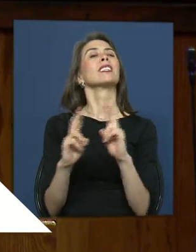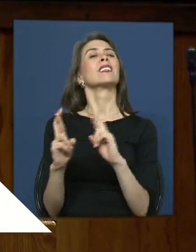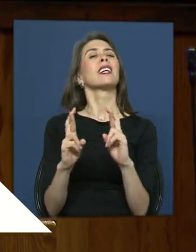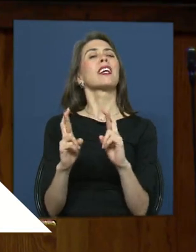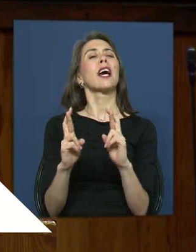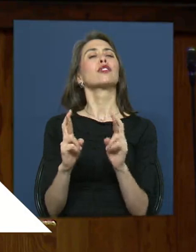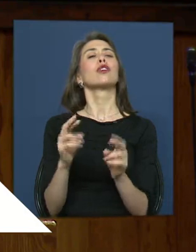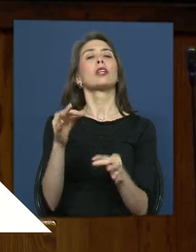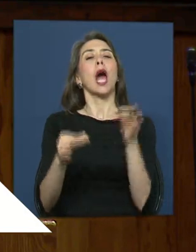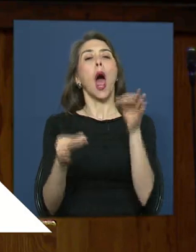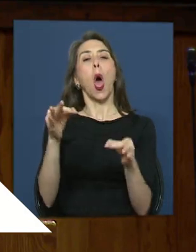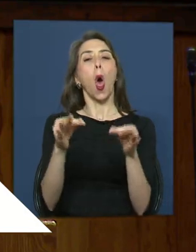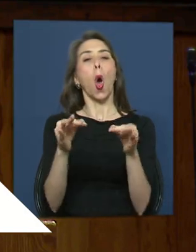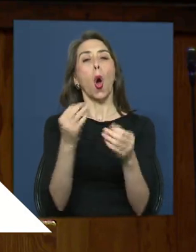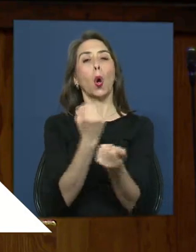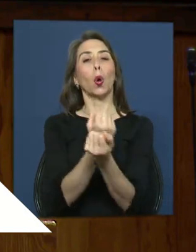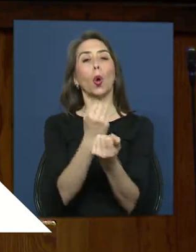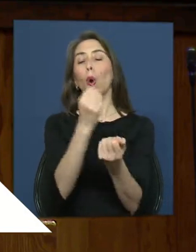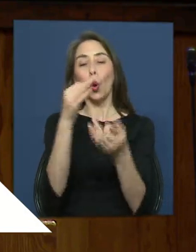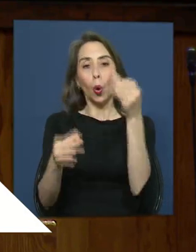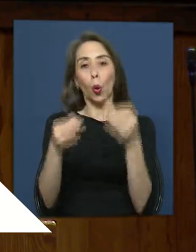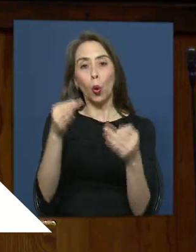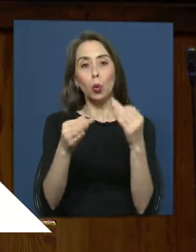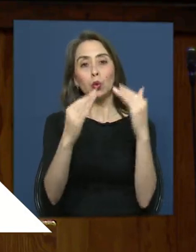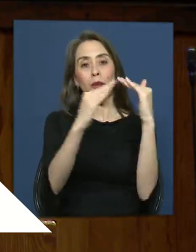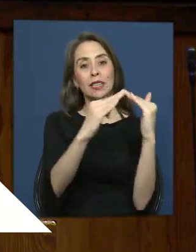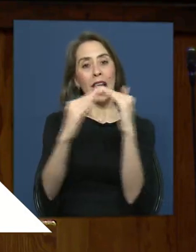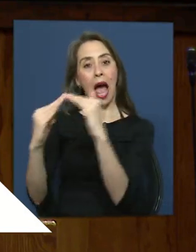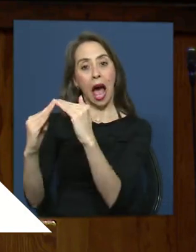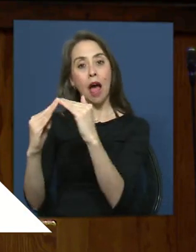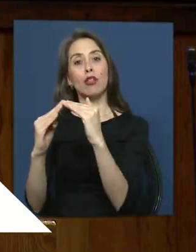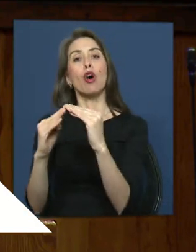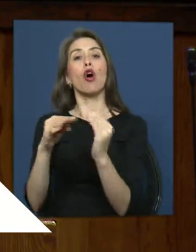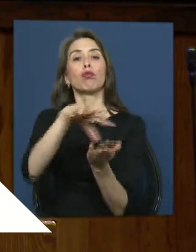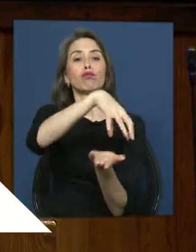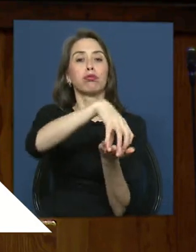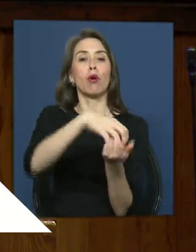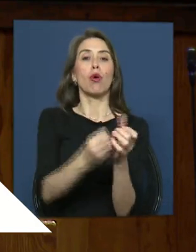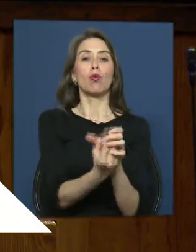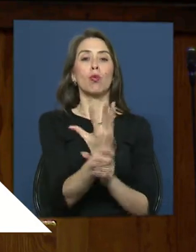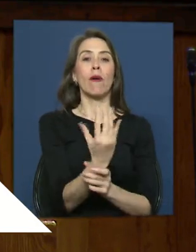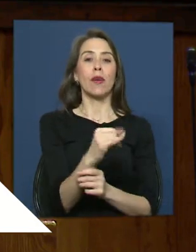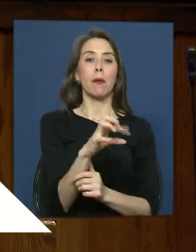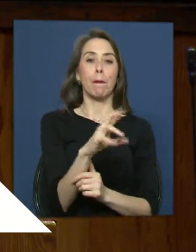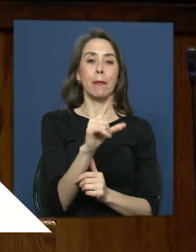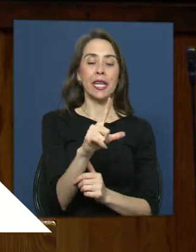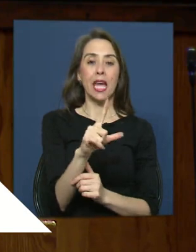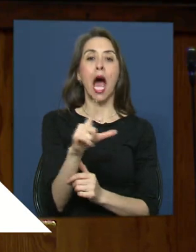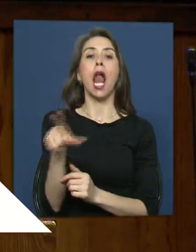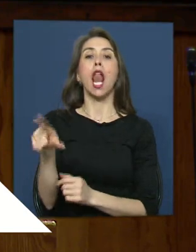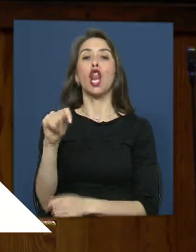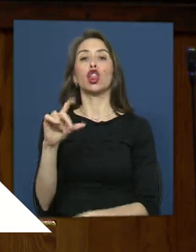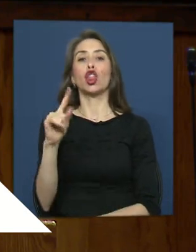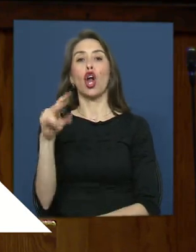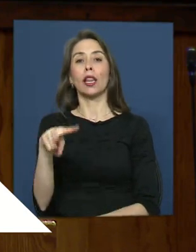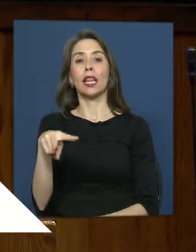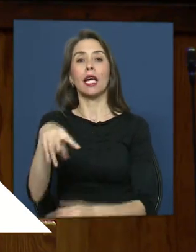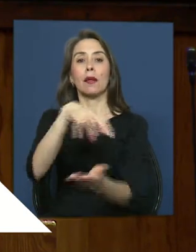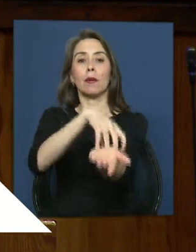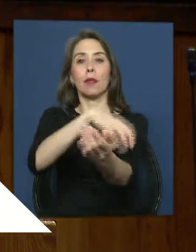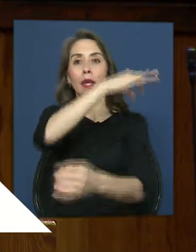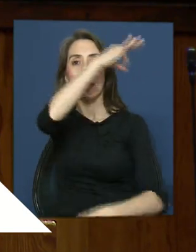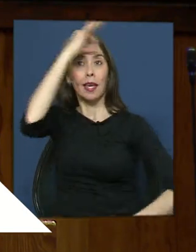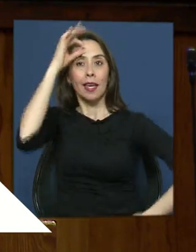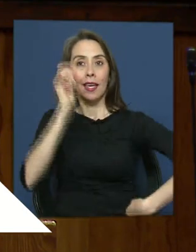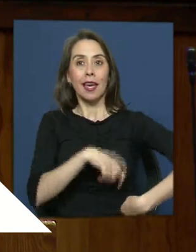con los juzgados con asiento en las comunas de Nueva Imperial y Tolten, región de la Araucanía.